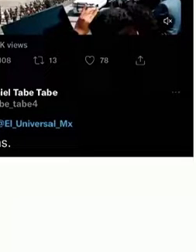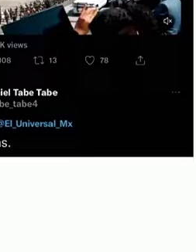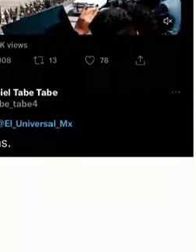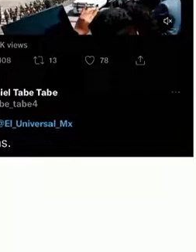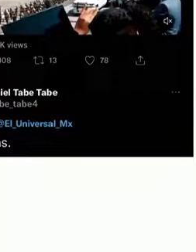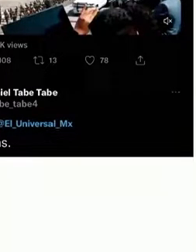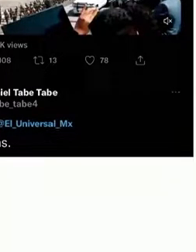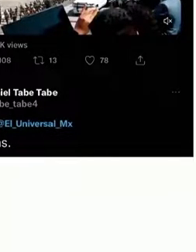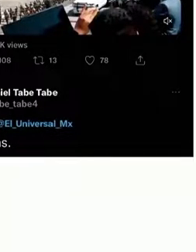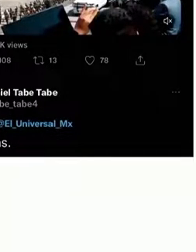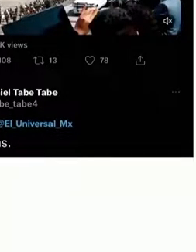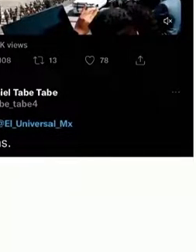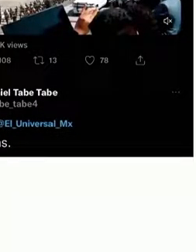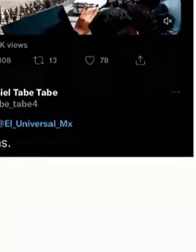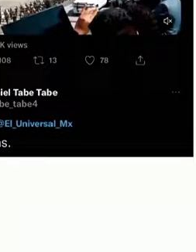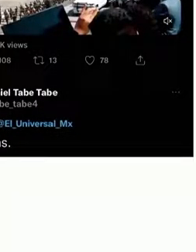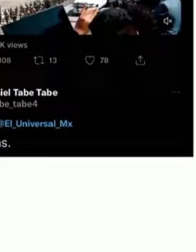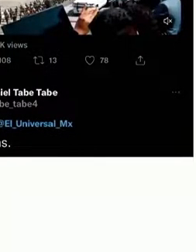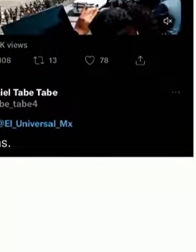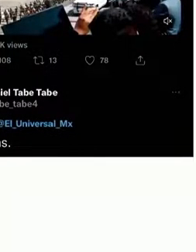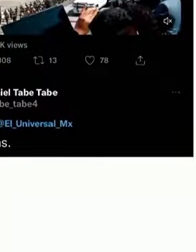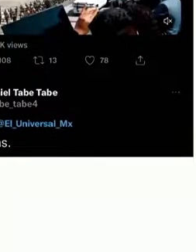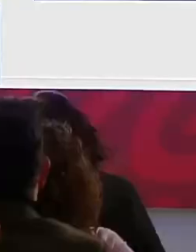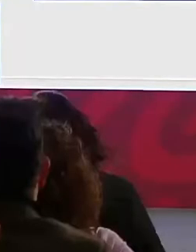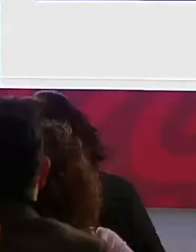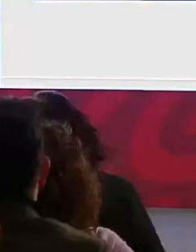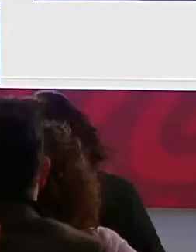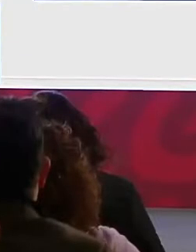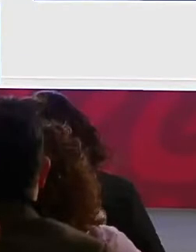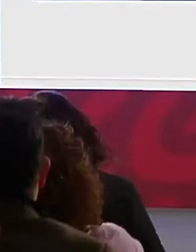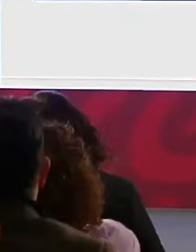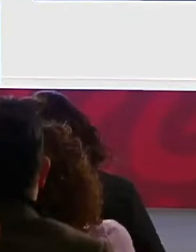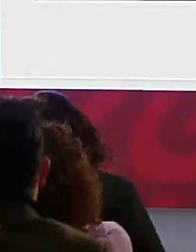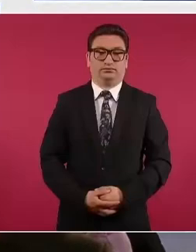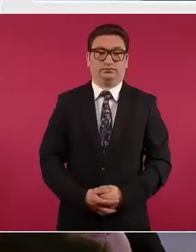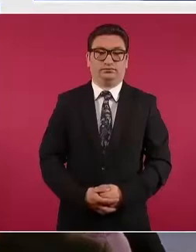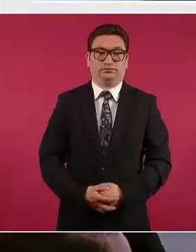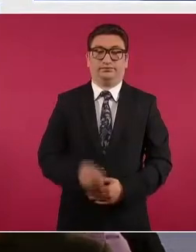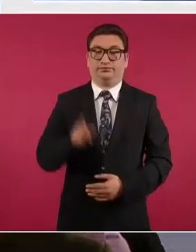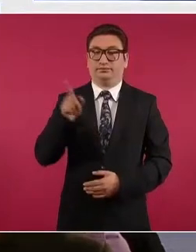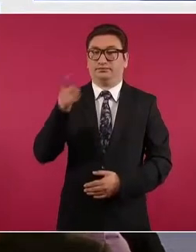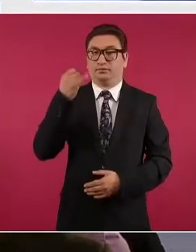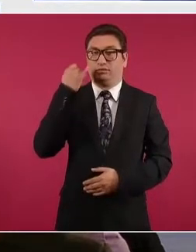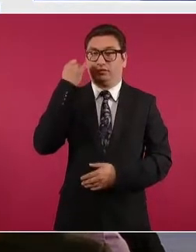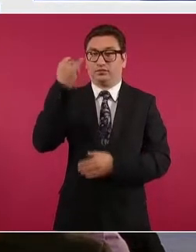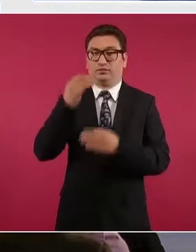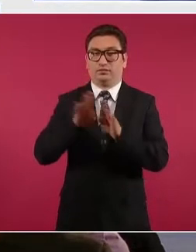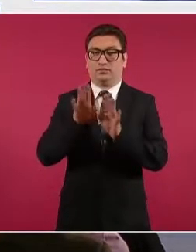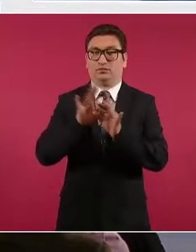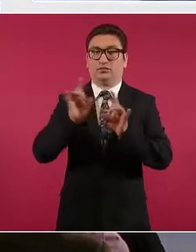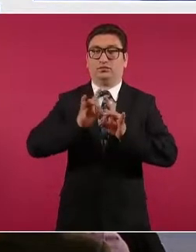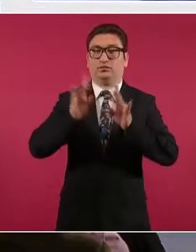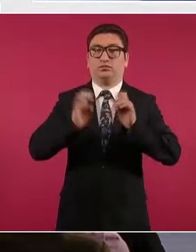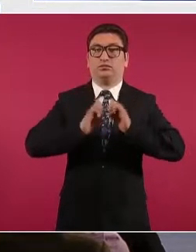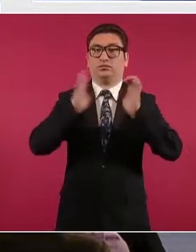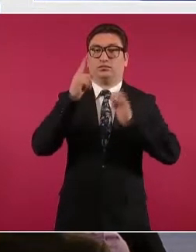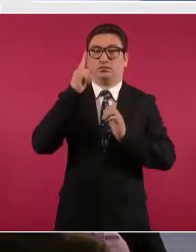no falta mucho para que a López se le ocurra aumentar de emergencia el salario